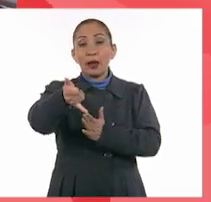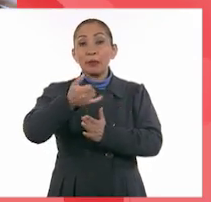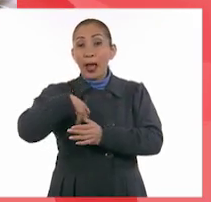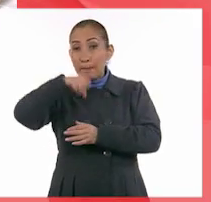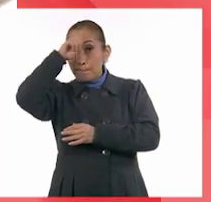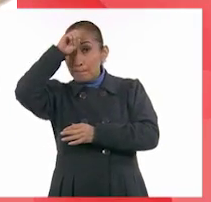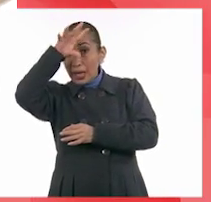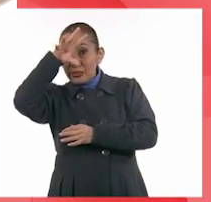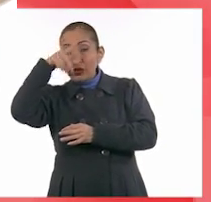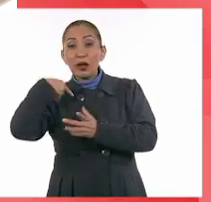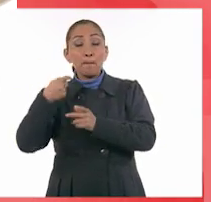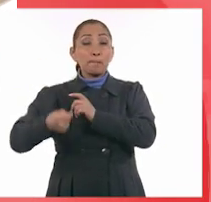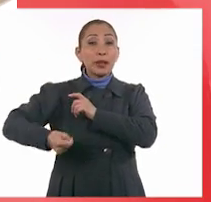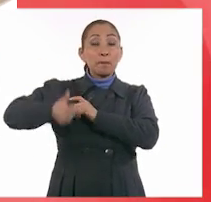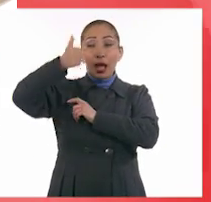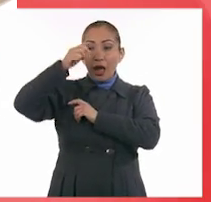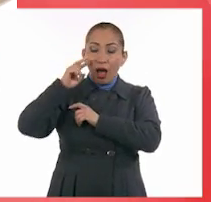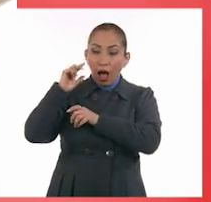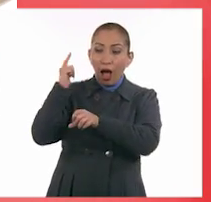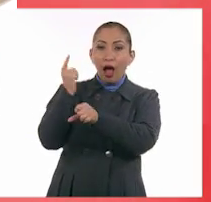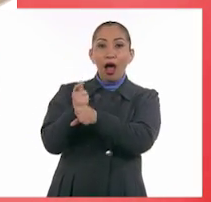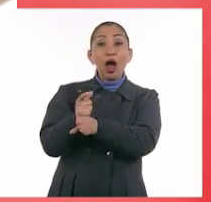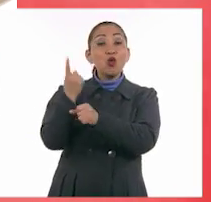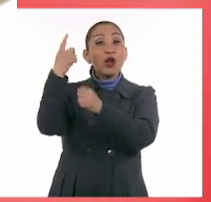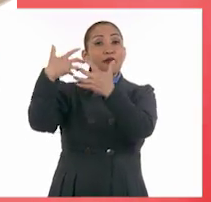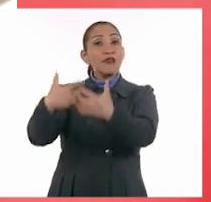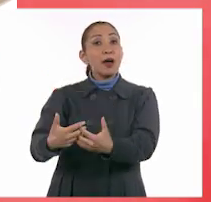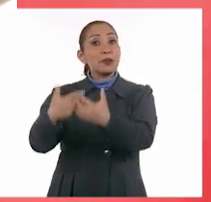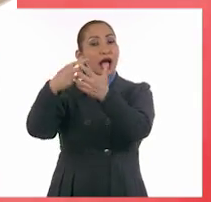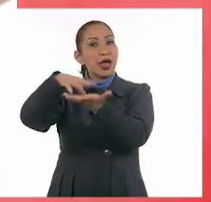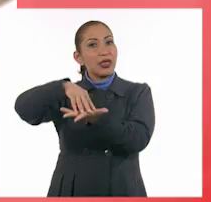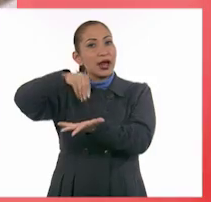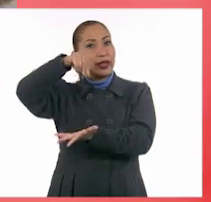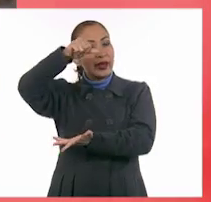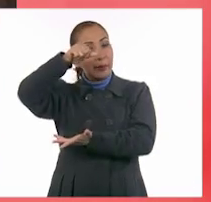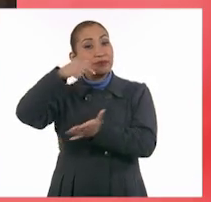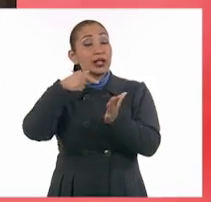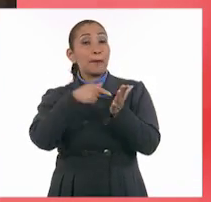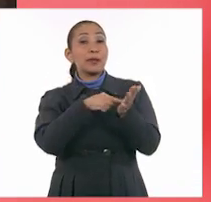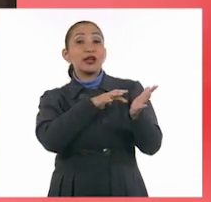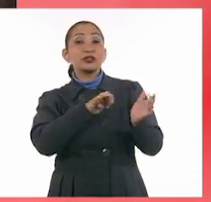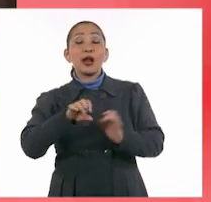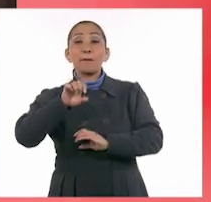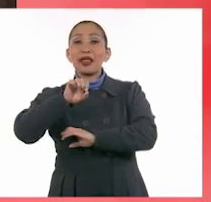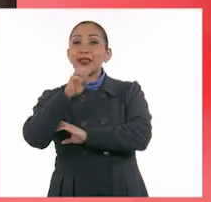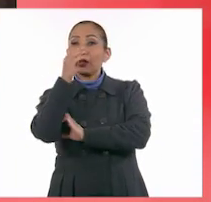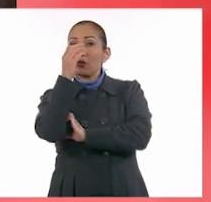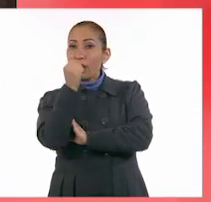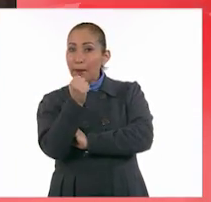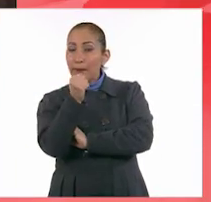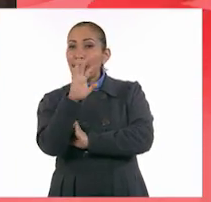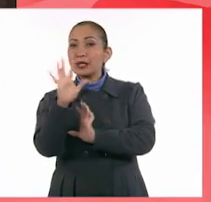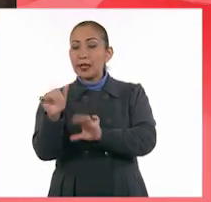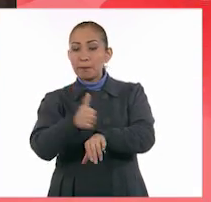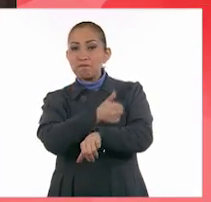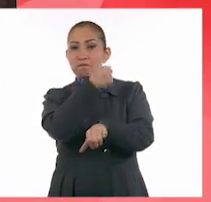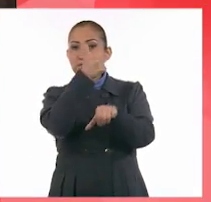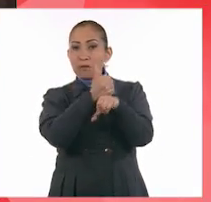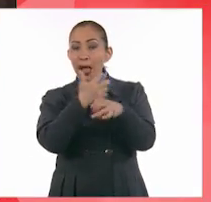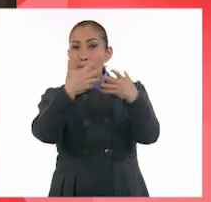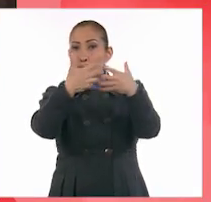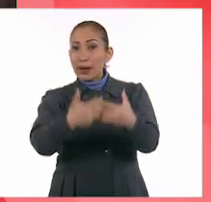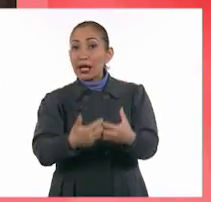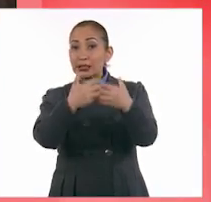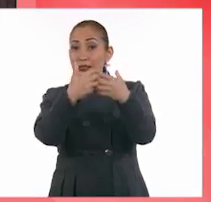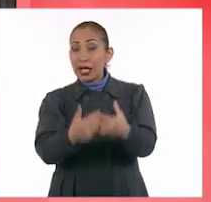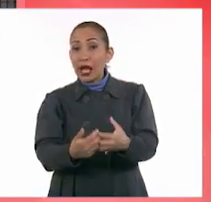minería y con su primera aparición de una fábrica de harina. En 1929 se estableció la